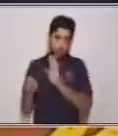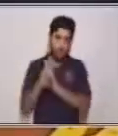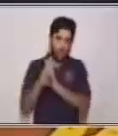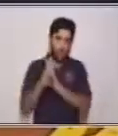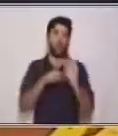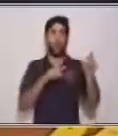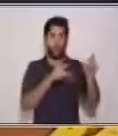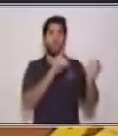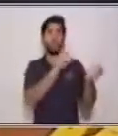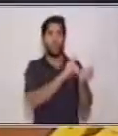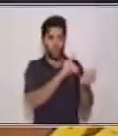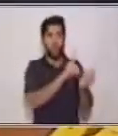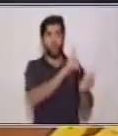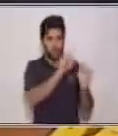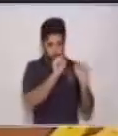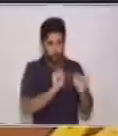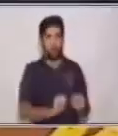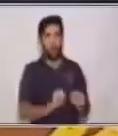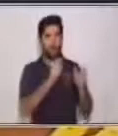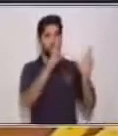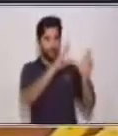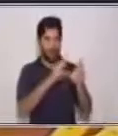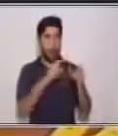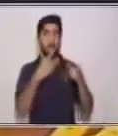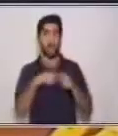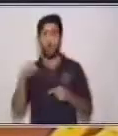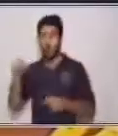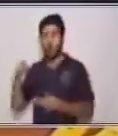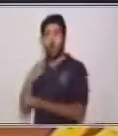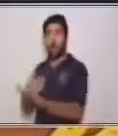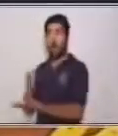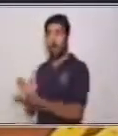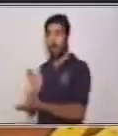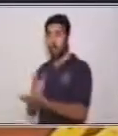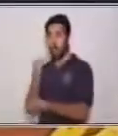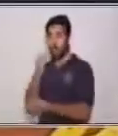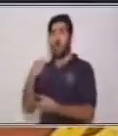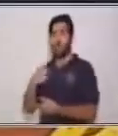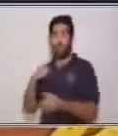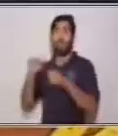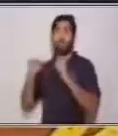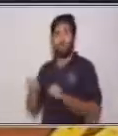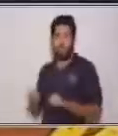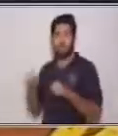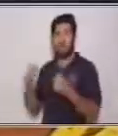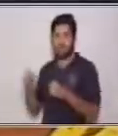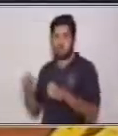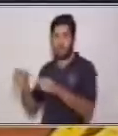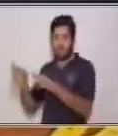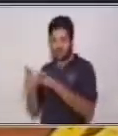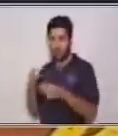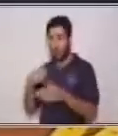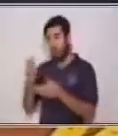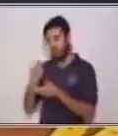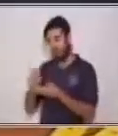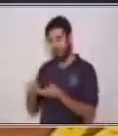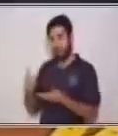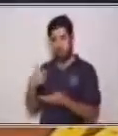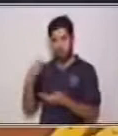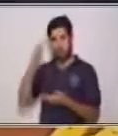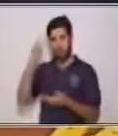Ahora las recetas de cocina, sí. Muy bien, ¿qué es lo que vas a hacer entonces tú en tu casa? Como yo sé que